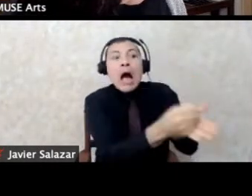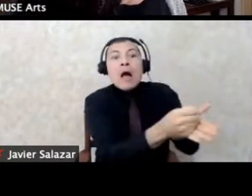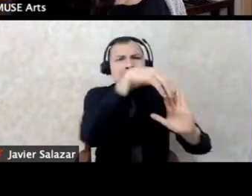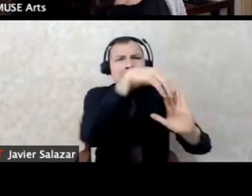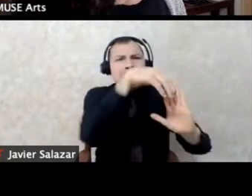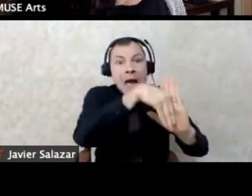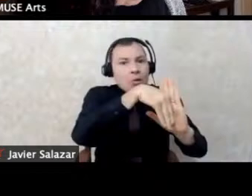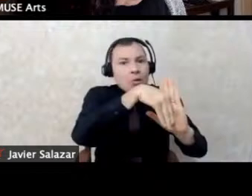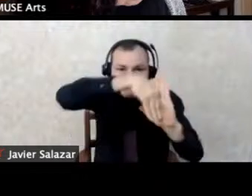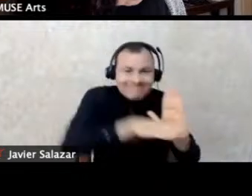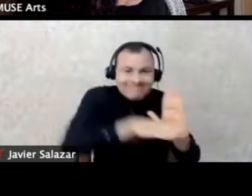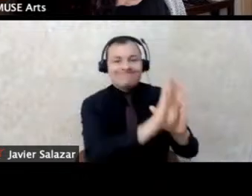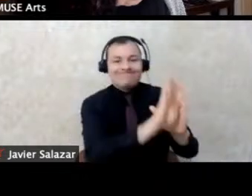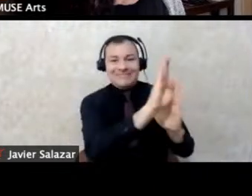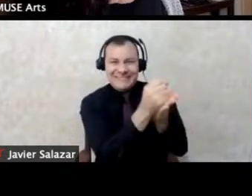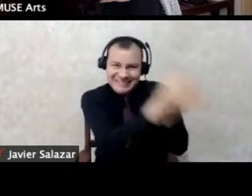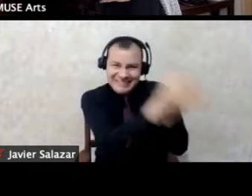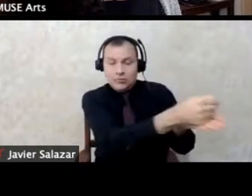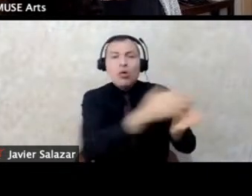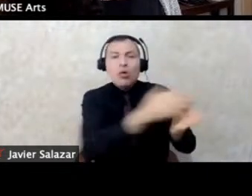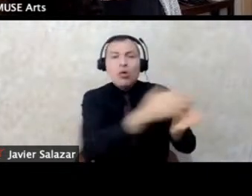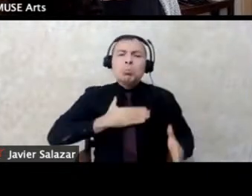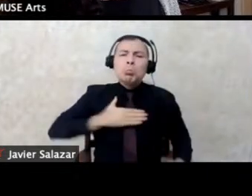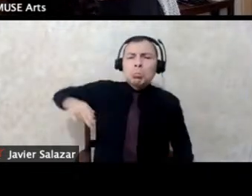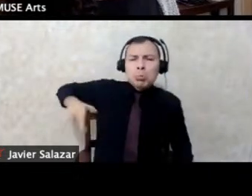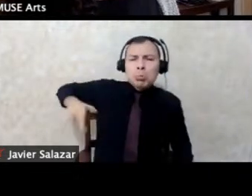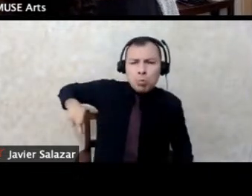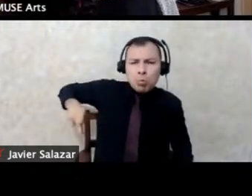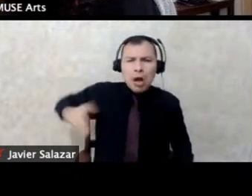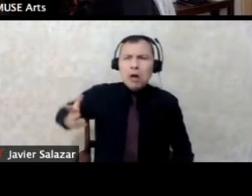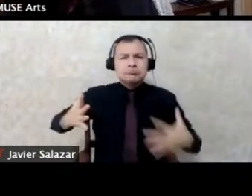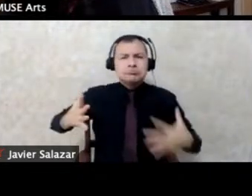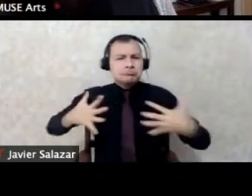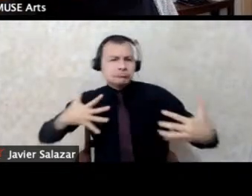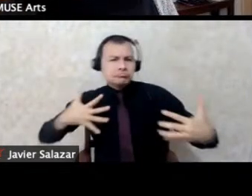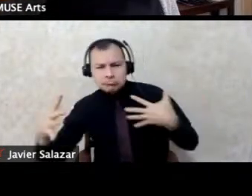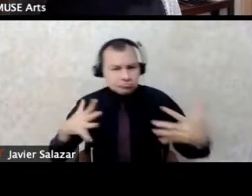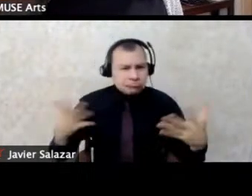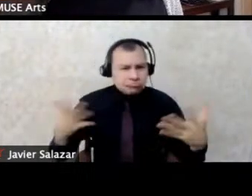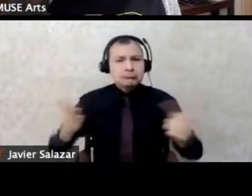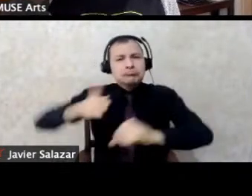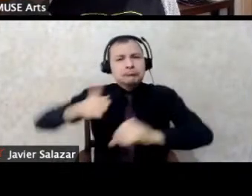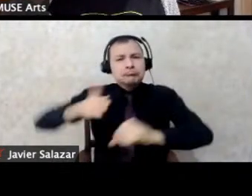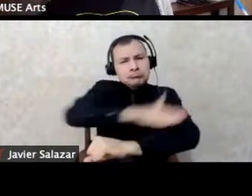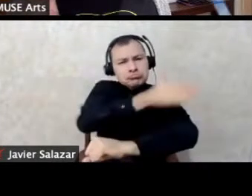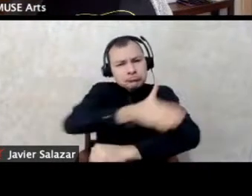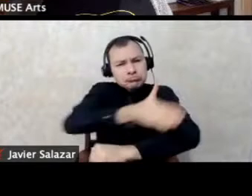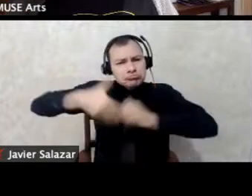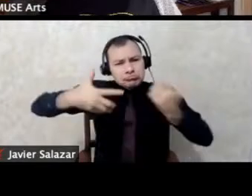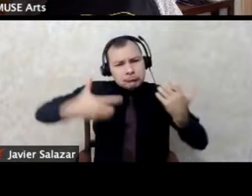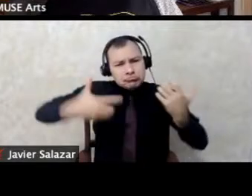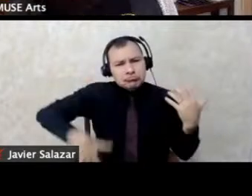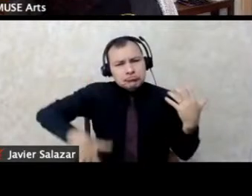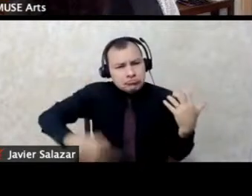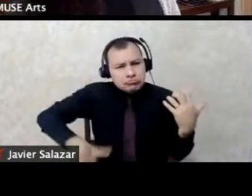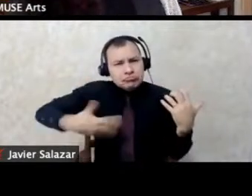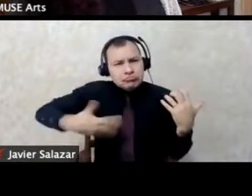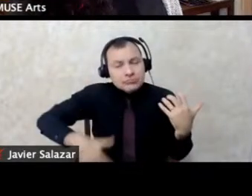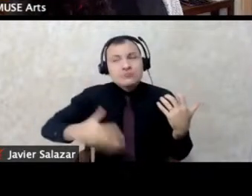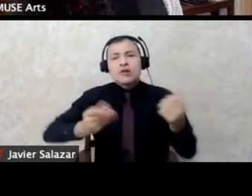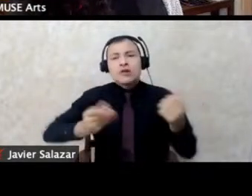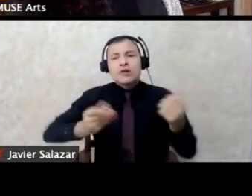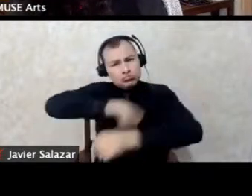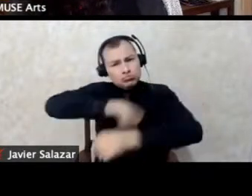de teatro, tenemos también desarrollo de actividades literarias, cine. En fin,